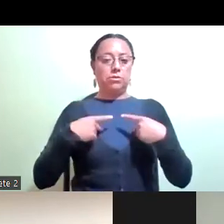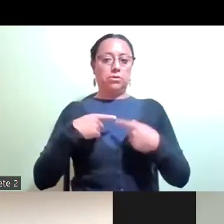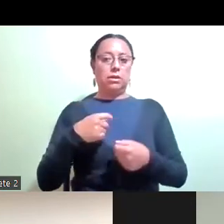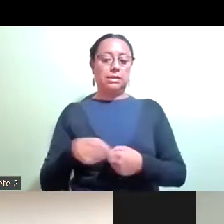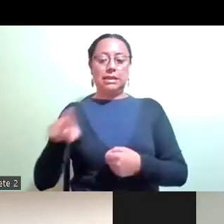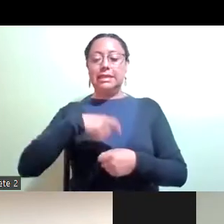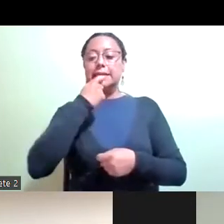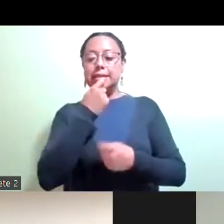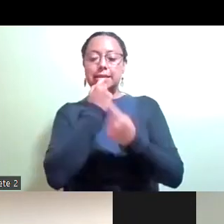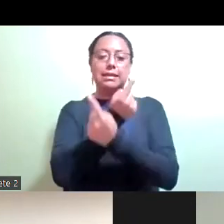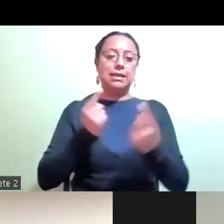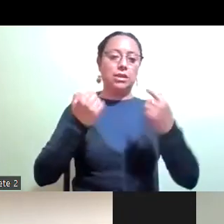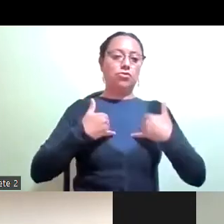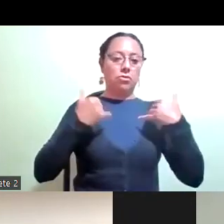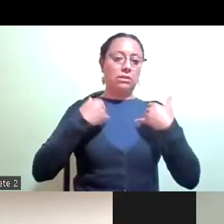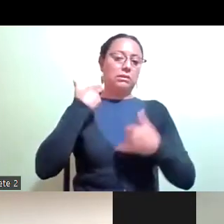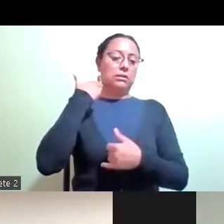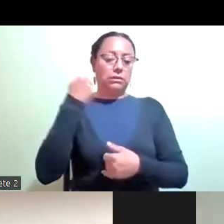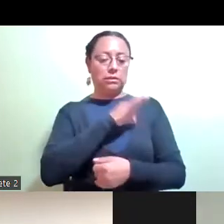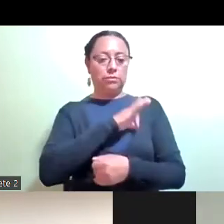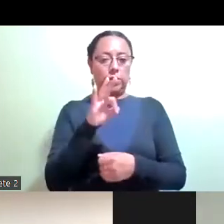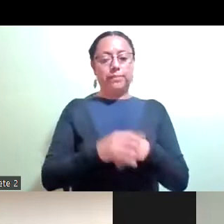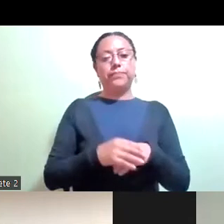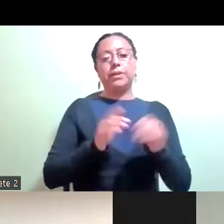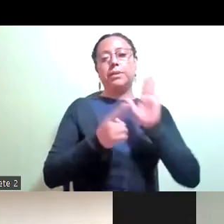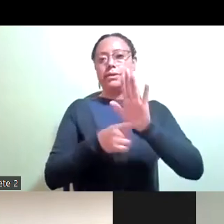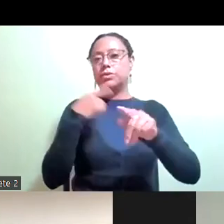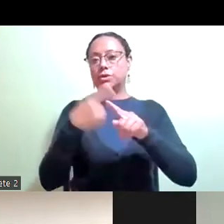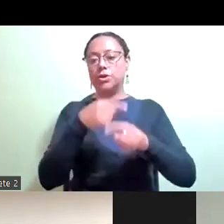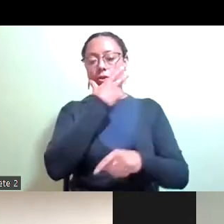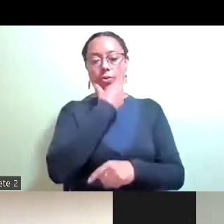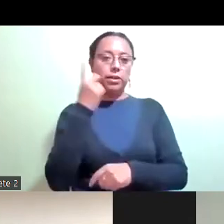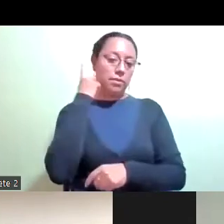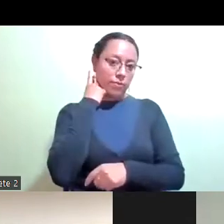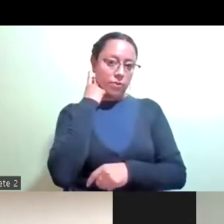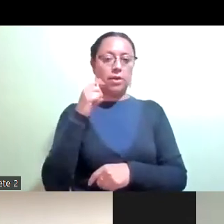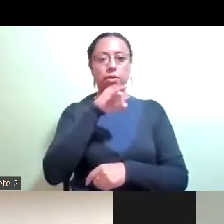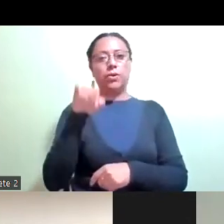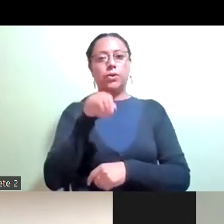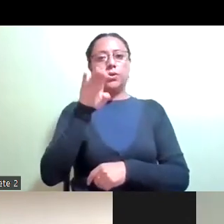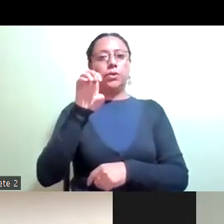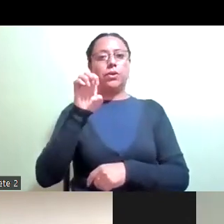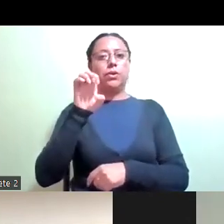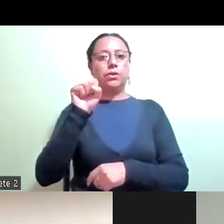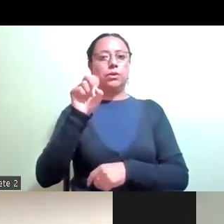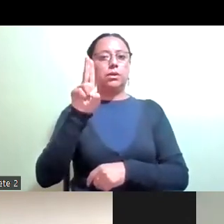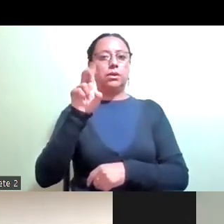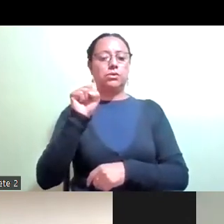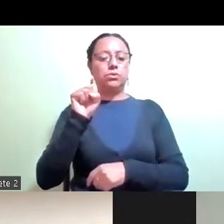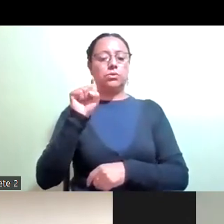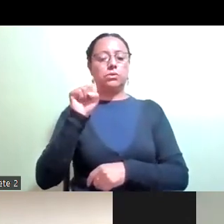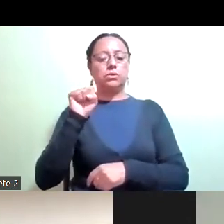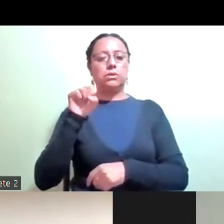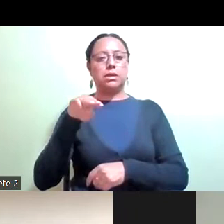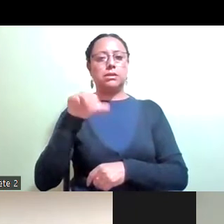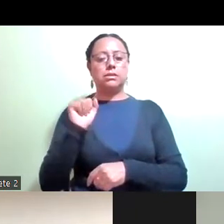ciudad. Presentada por el diputado Jesús Sesma Suárez, coordinador de la Asociación Parlamentaria Alianza Verde. ¿Alguna